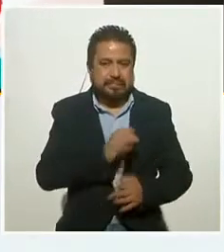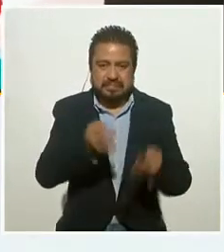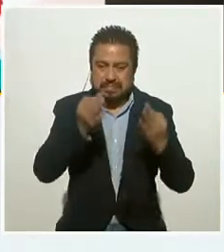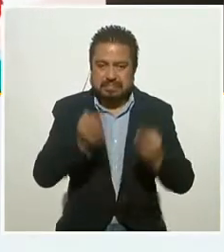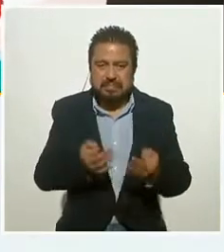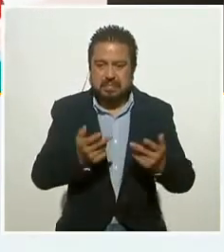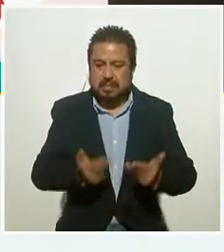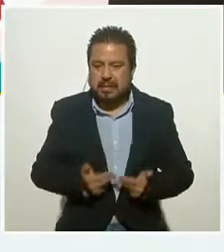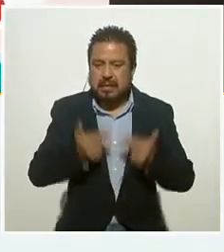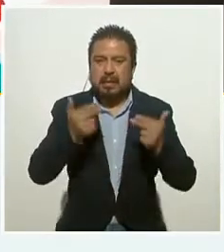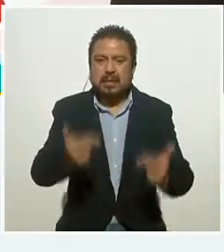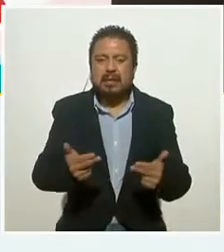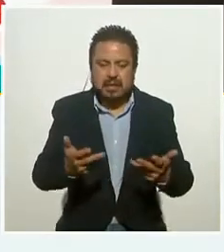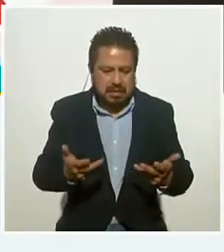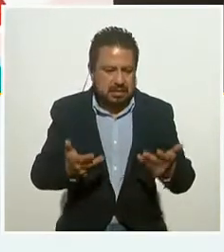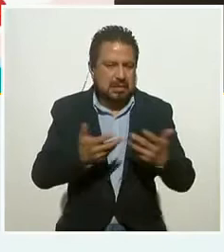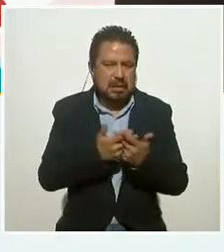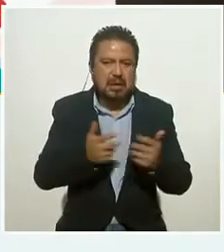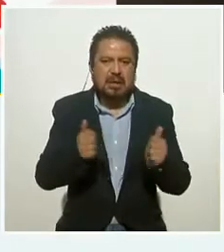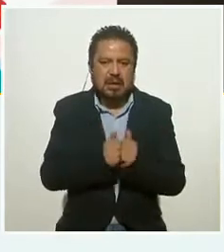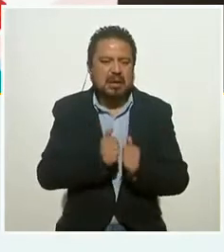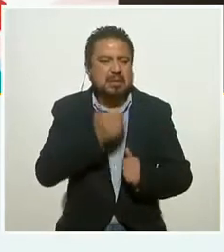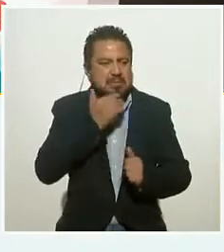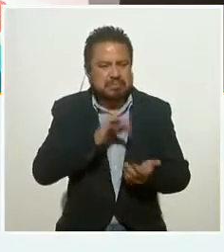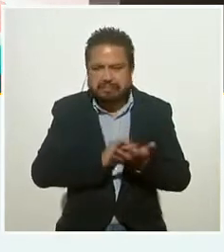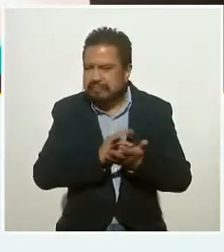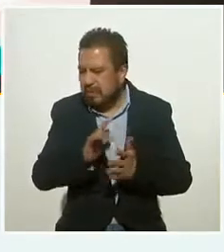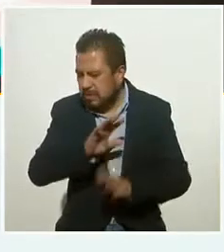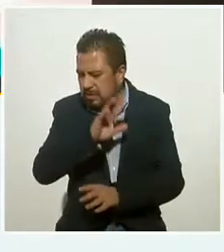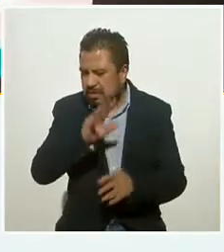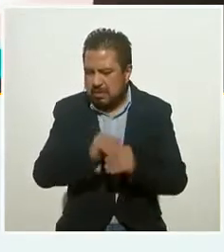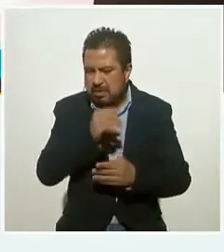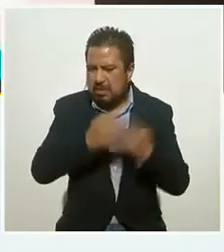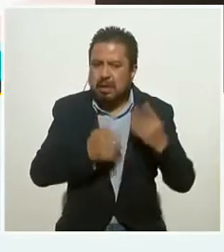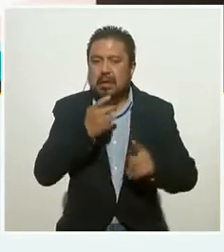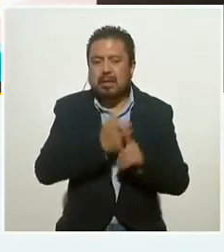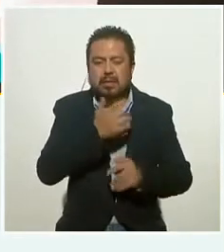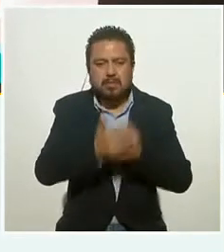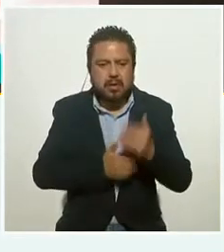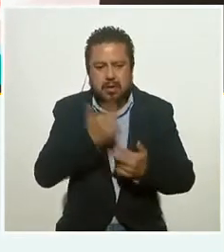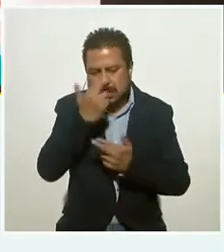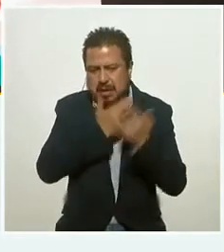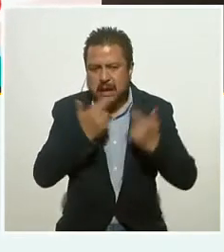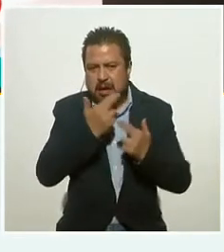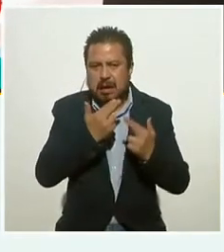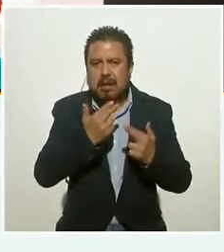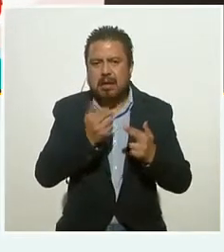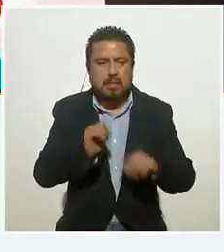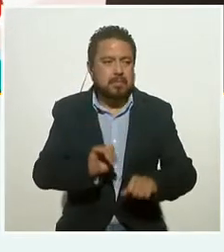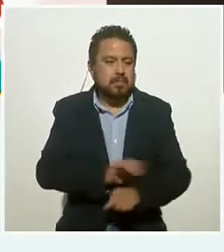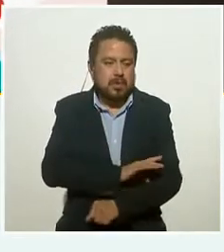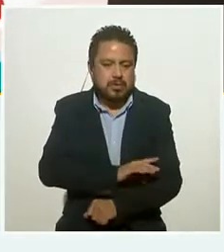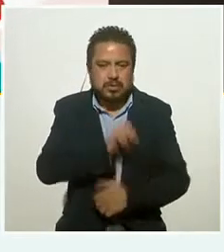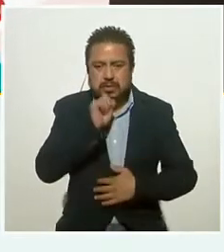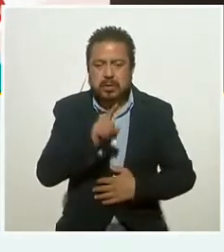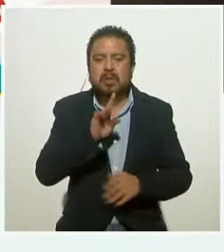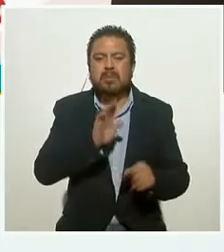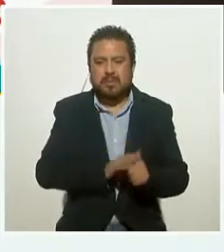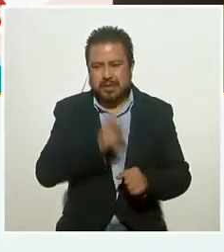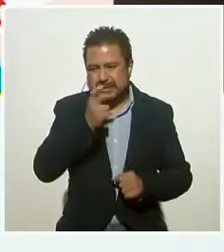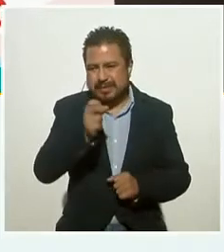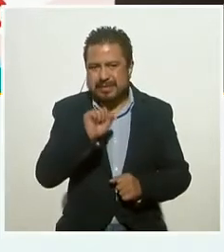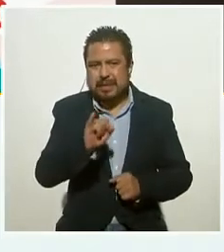y generar esta empatía, esta gratitud, etcétera, es también un proceso de regulación emocional. Y por supuesto,